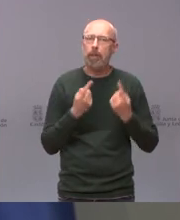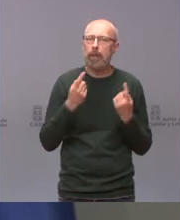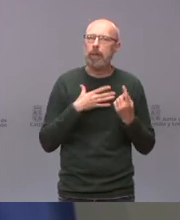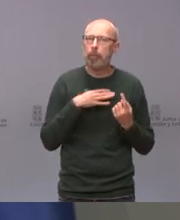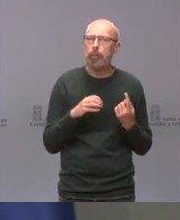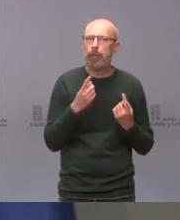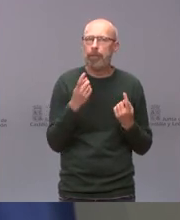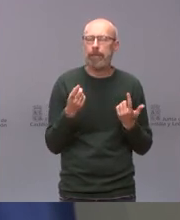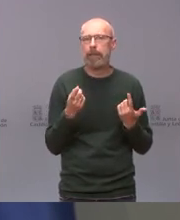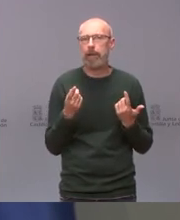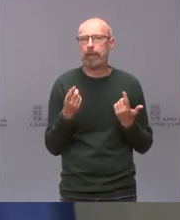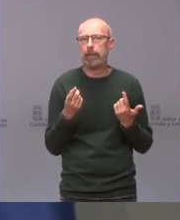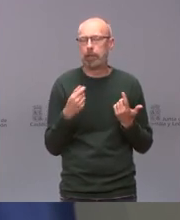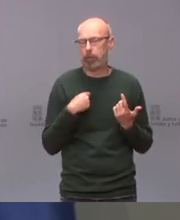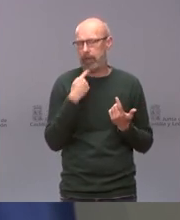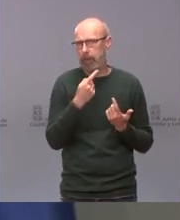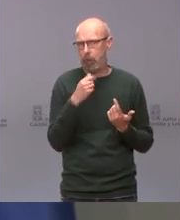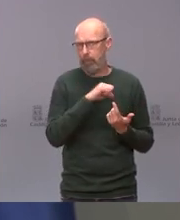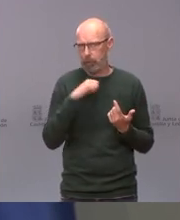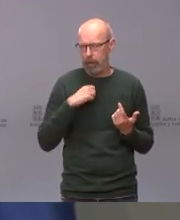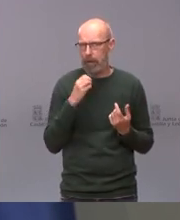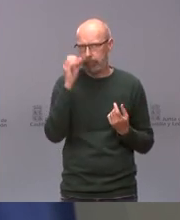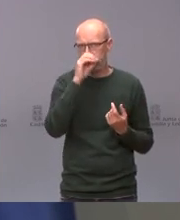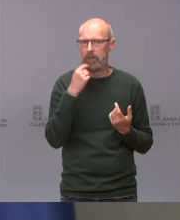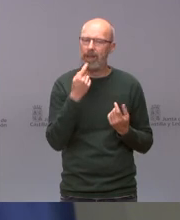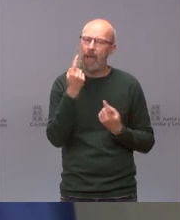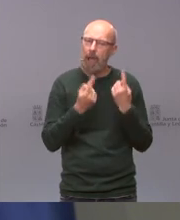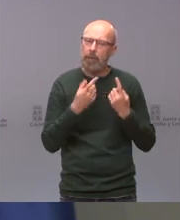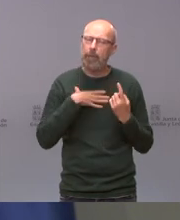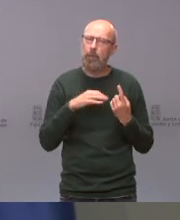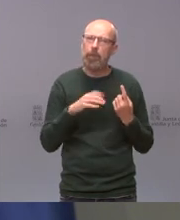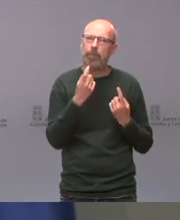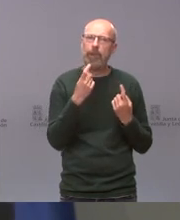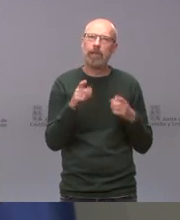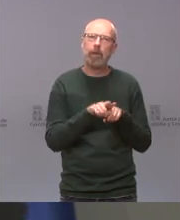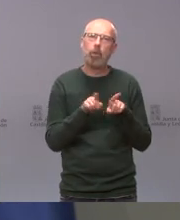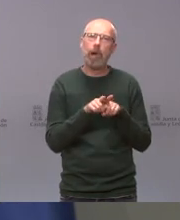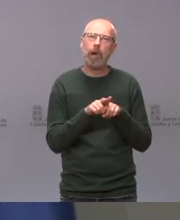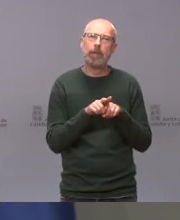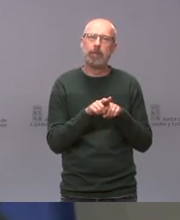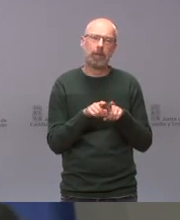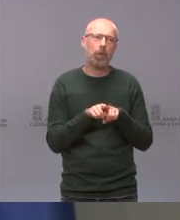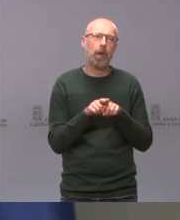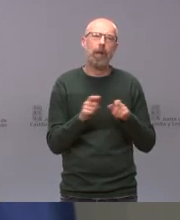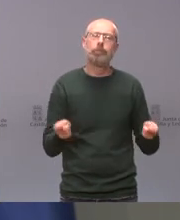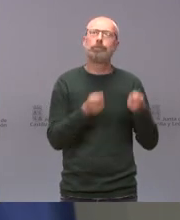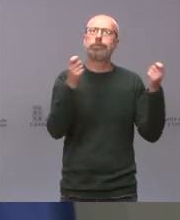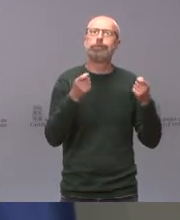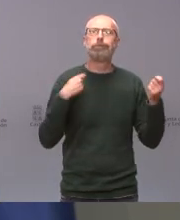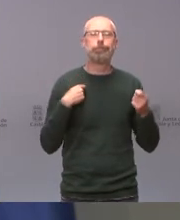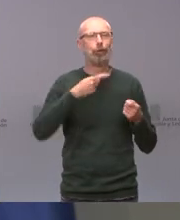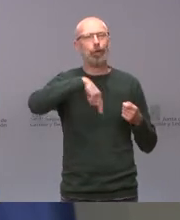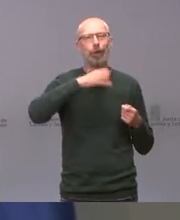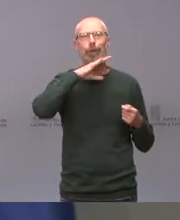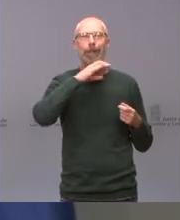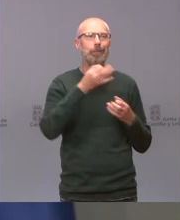eso puedo decirlo personalmente, te falta alegría o empatía o vencer al virus cada día que vienes aquí y decir que fenomenal va todo, ¿no?